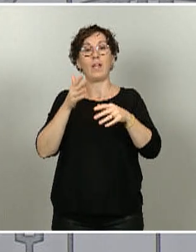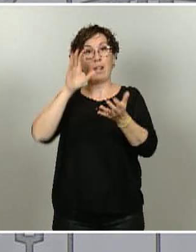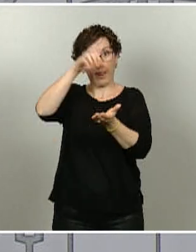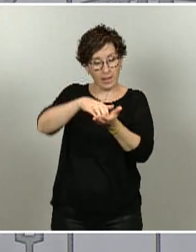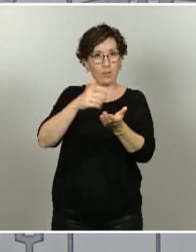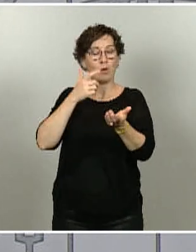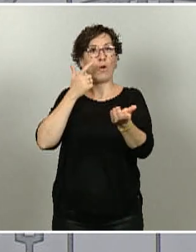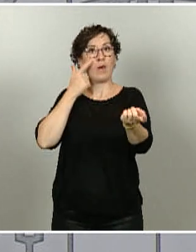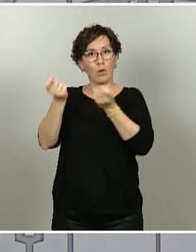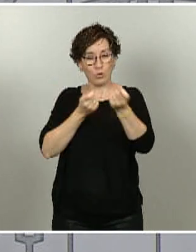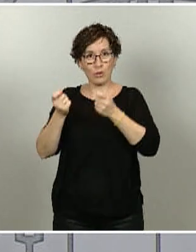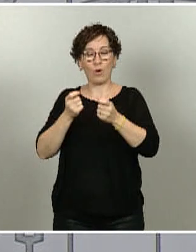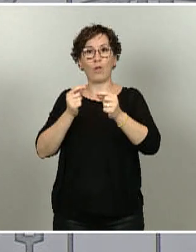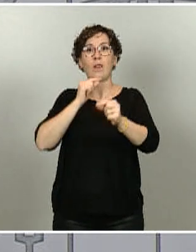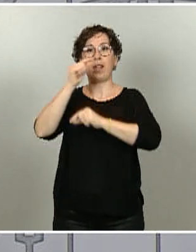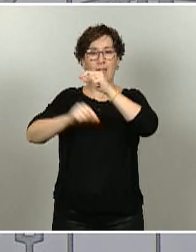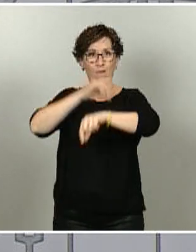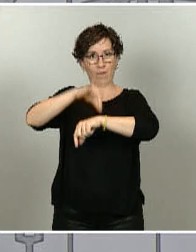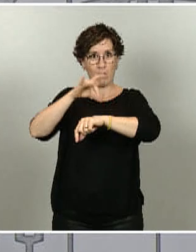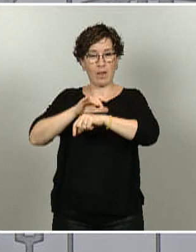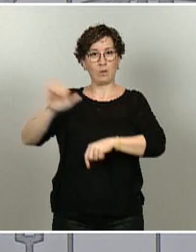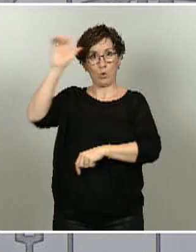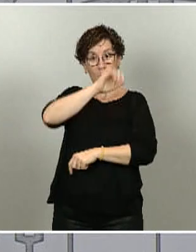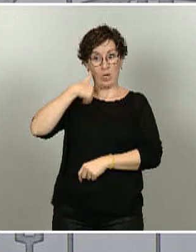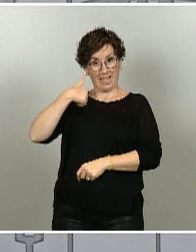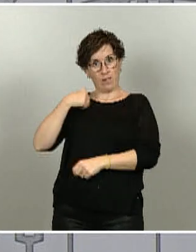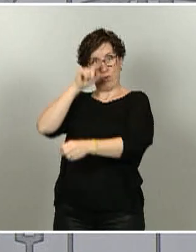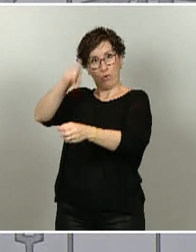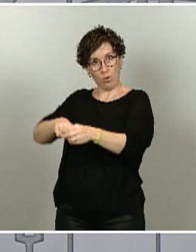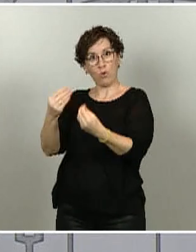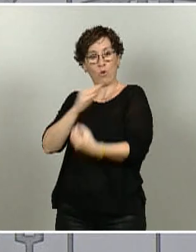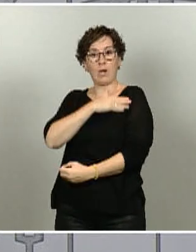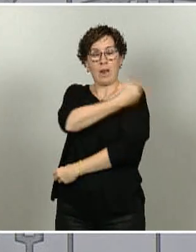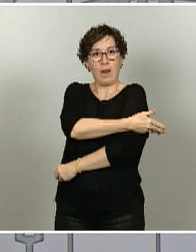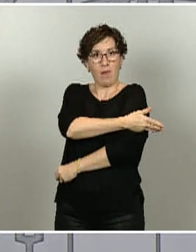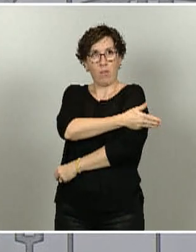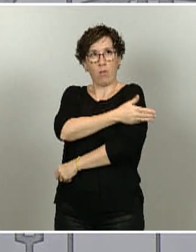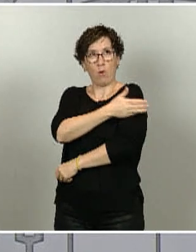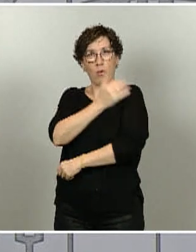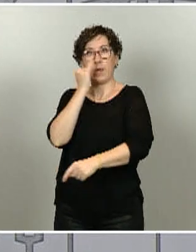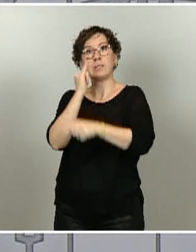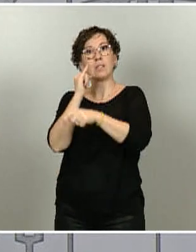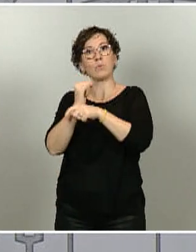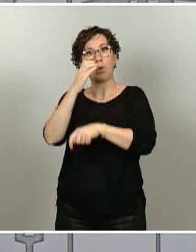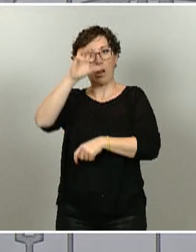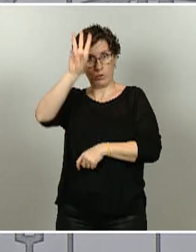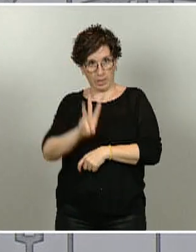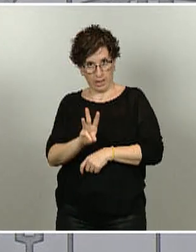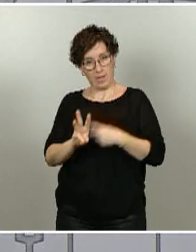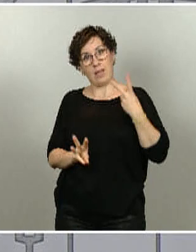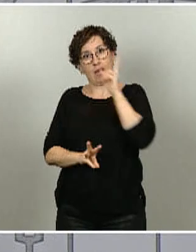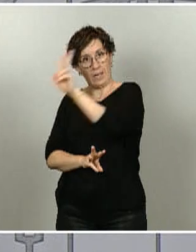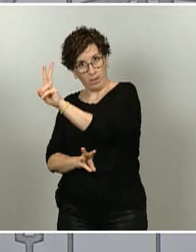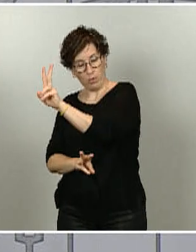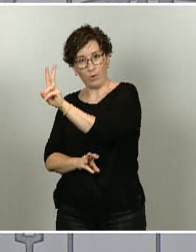de formar parte, junto con otra persona del Ministerio de Sanidad, del Instituto de Salud Carlos III, en el que participamos